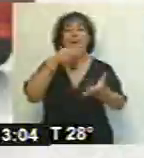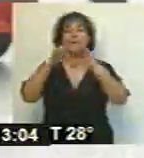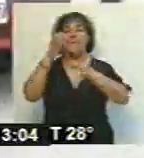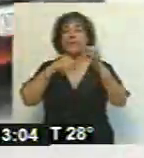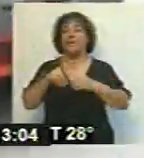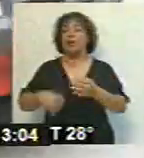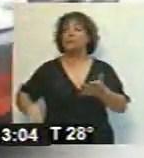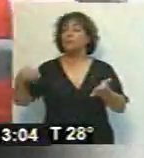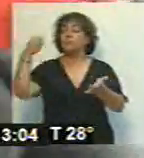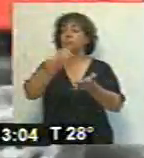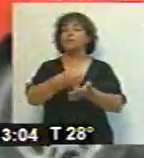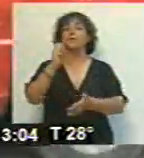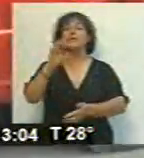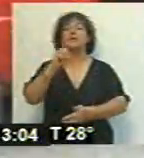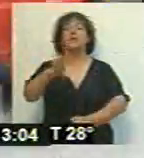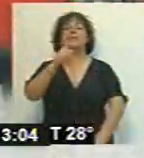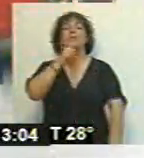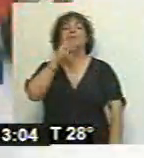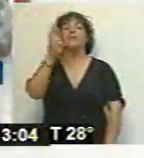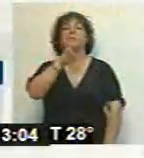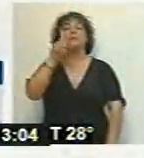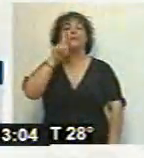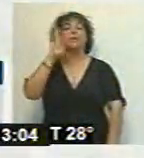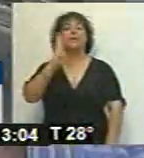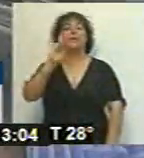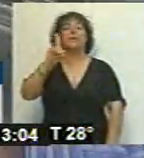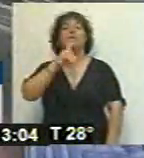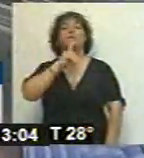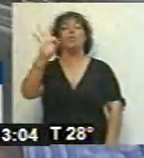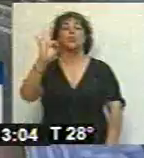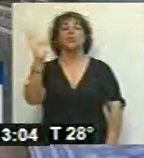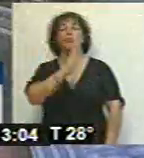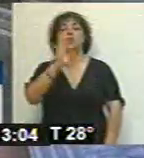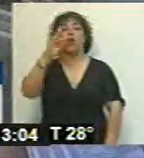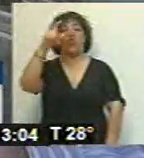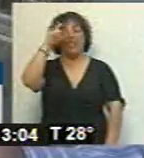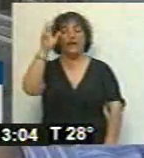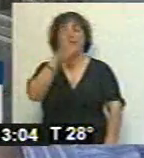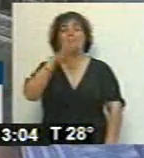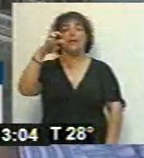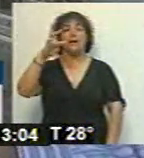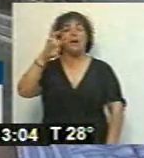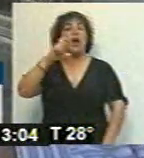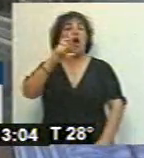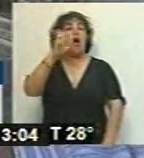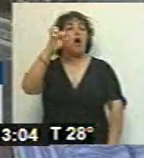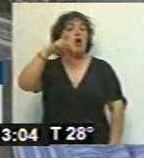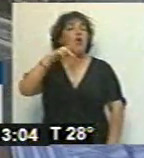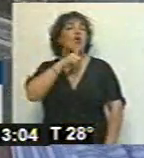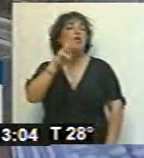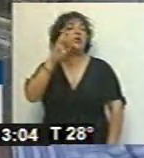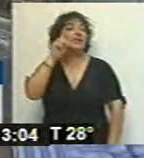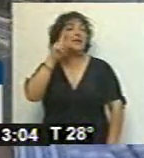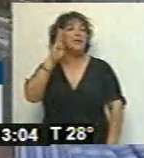De contribución, lo que se acaba de crear, un fondo de reparación, casualmente para beneficiar a los taxistas